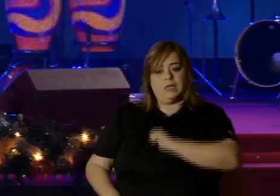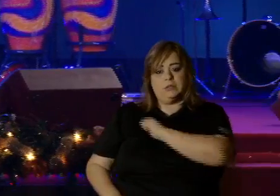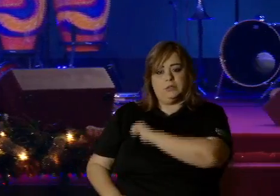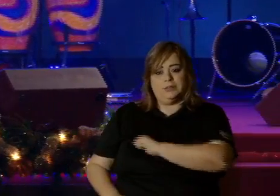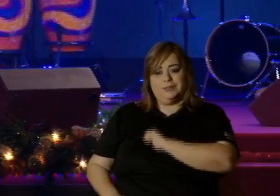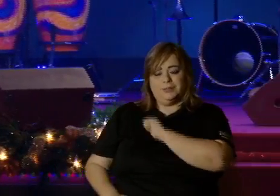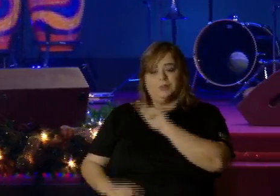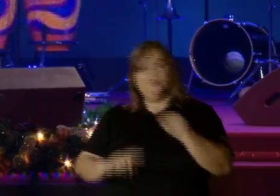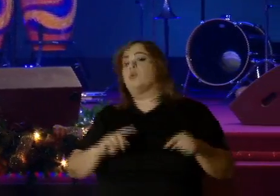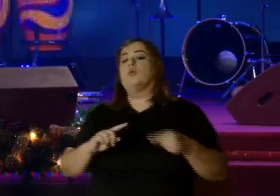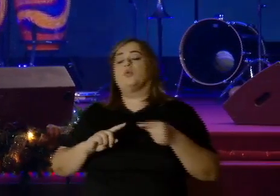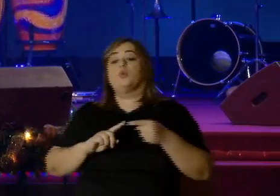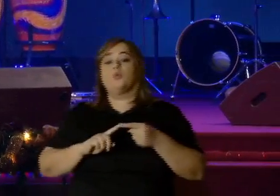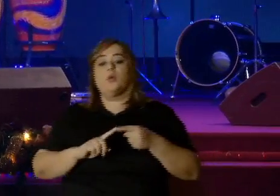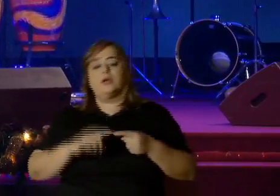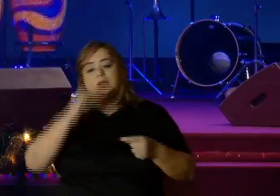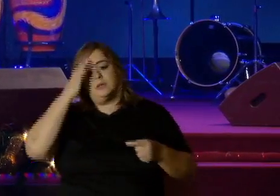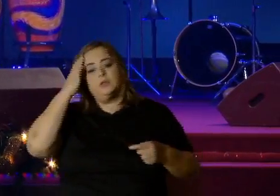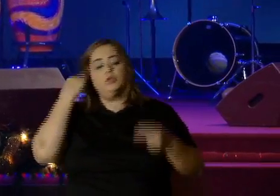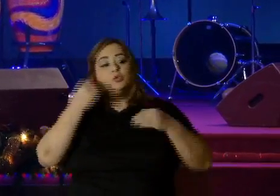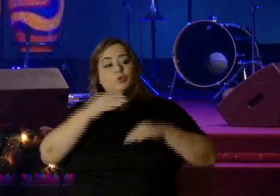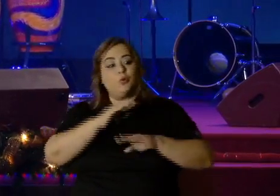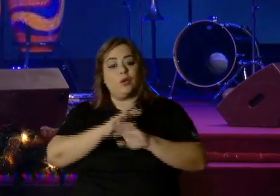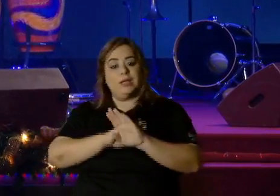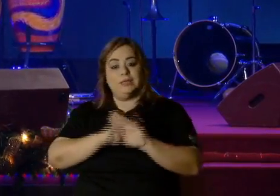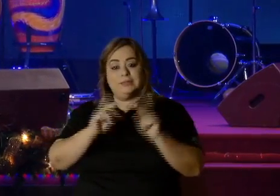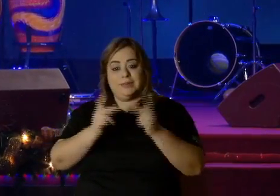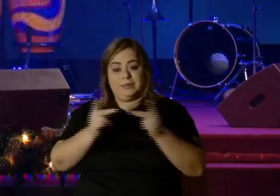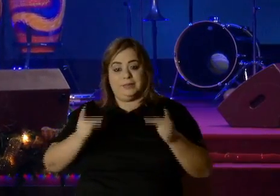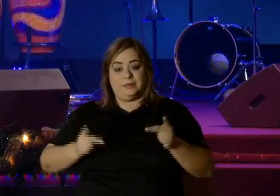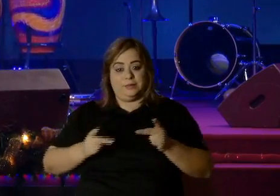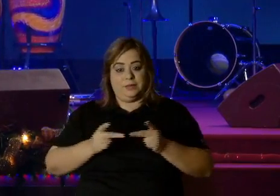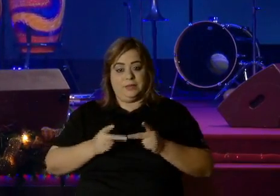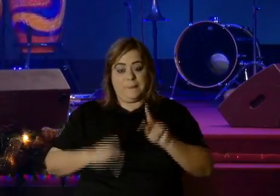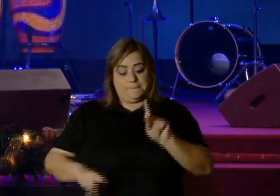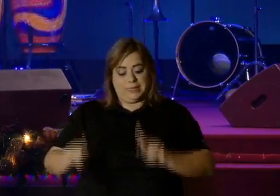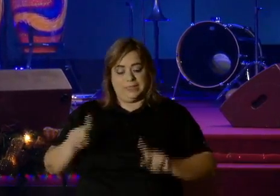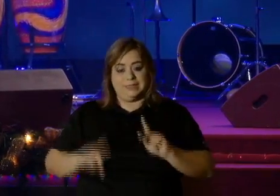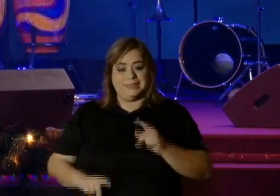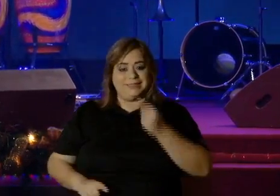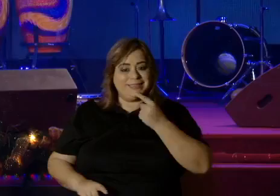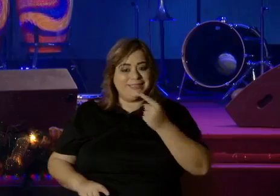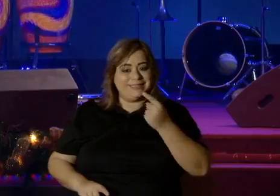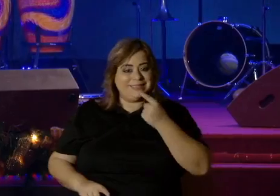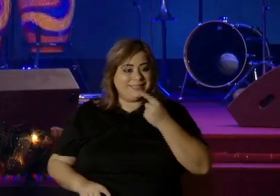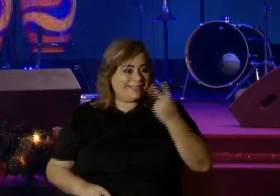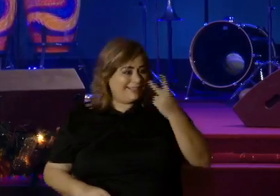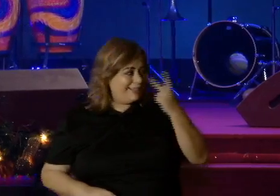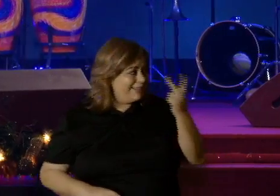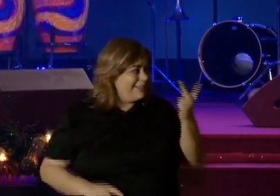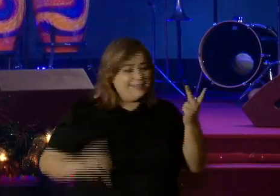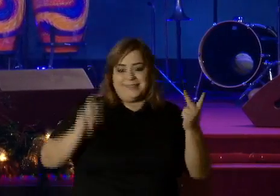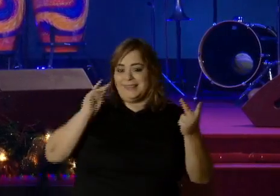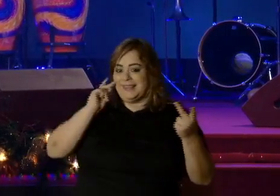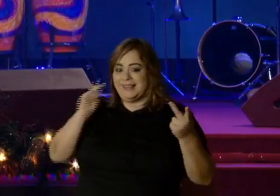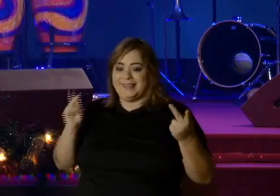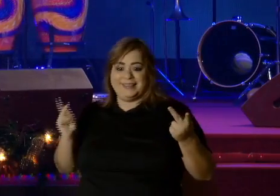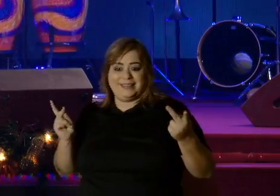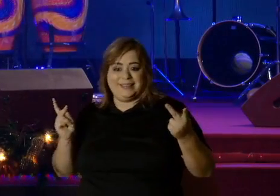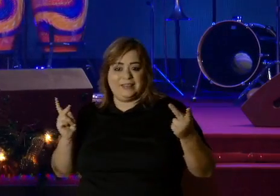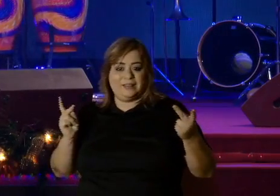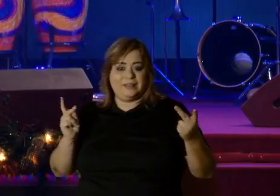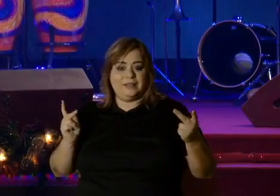cuando, mire, uno ha ido a lugares donde el mesero o la persona te atiende y tú dices, necesito comprar algo aquí porque hay